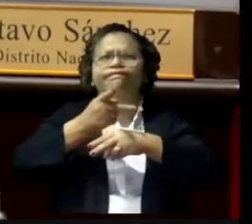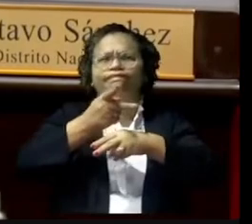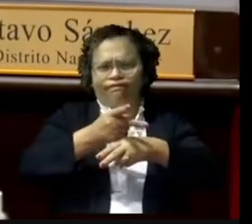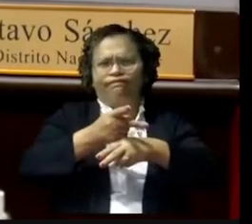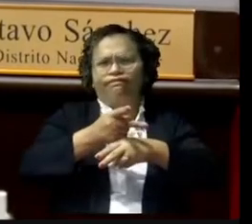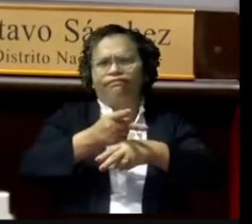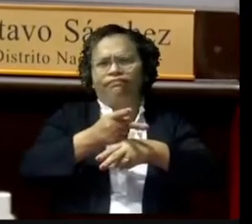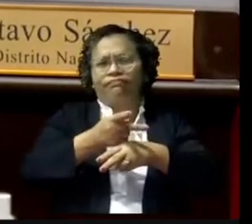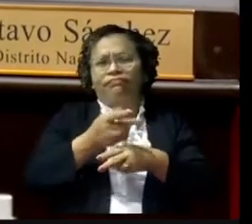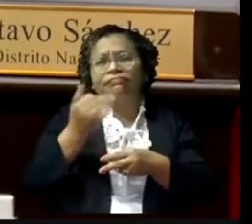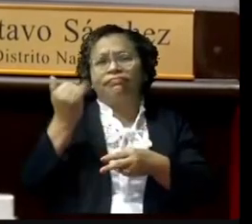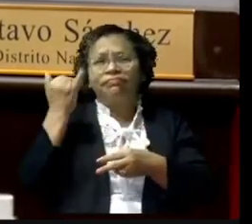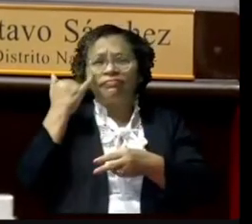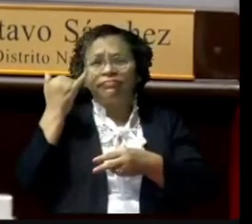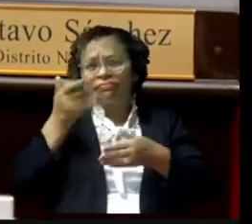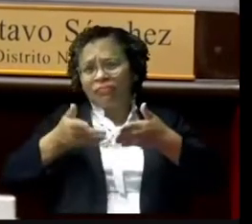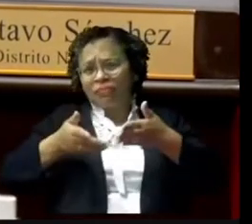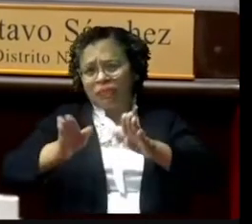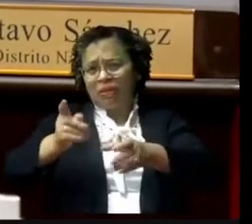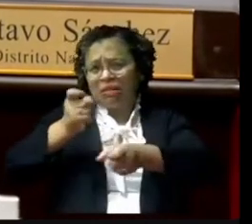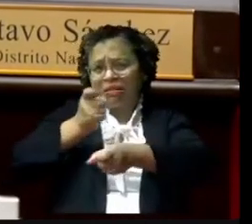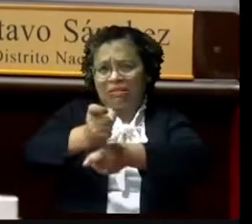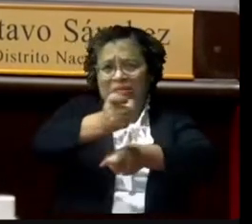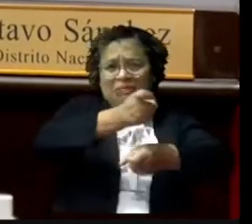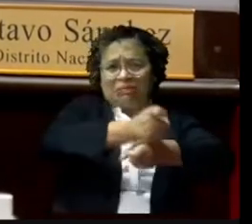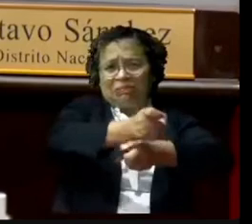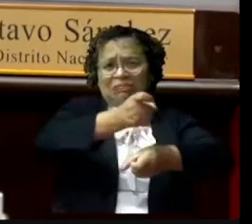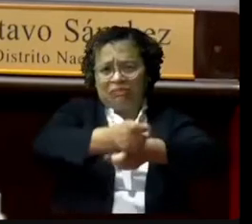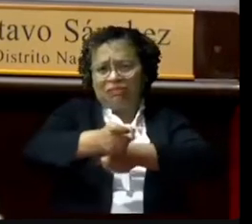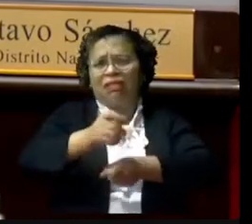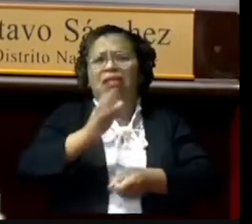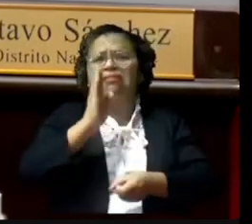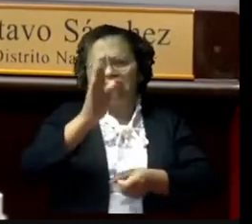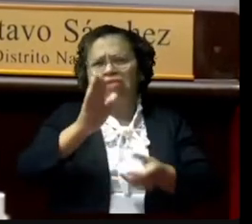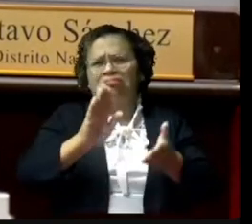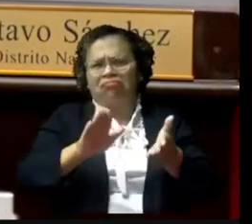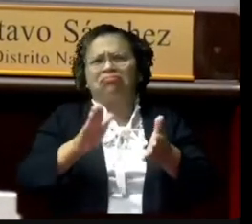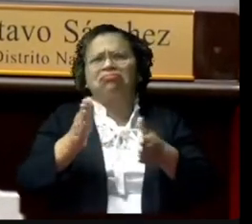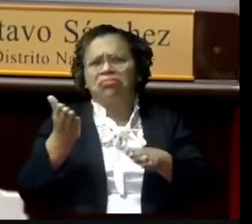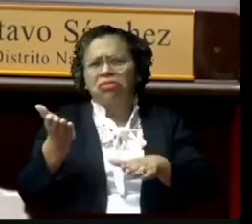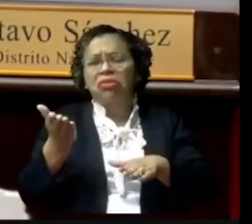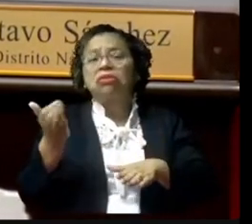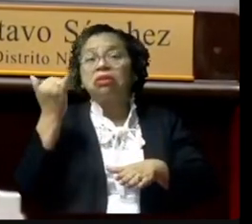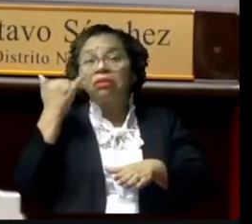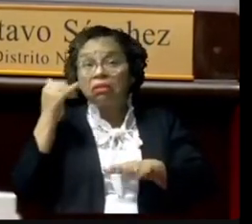día nos destruyan el medio ambiente, vamos ahí lejos. Así que, presidente, si usted lo cree